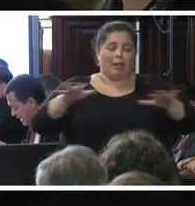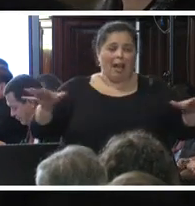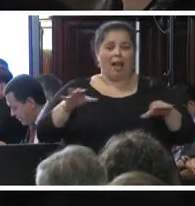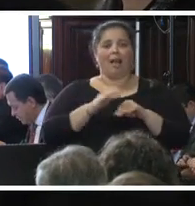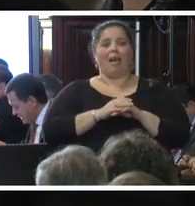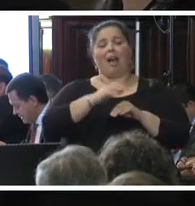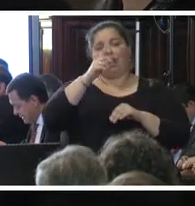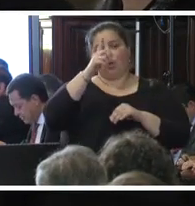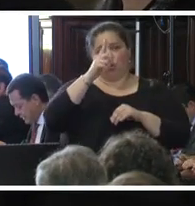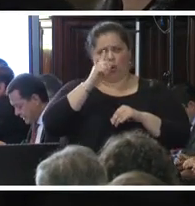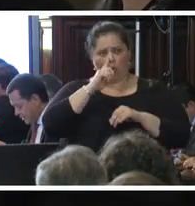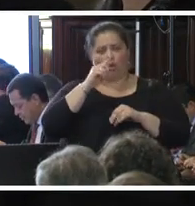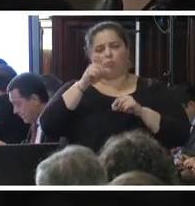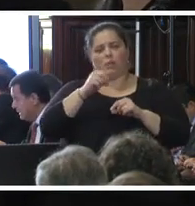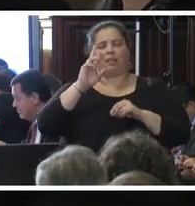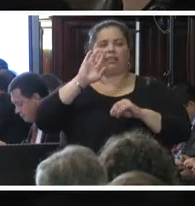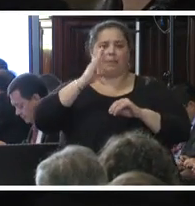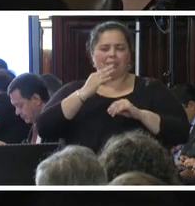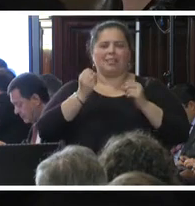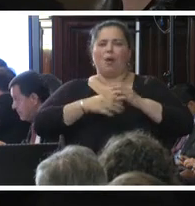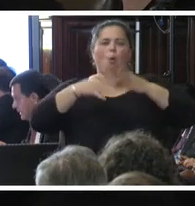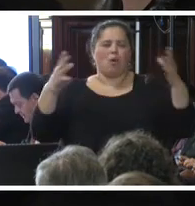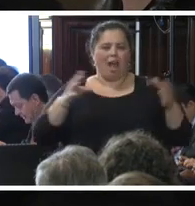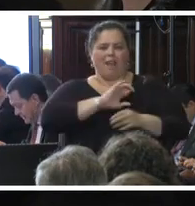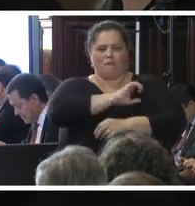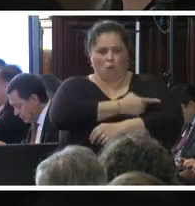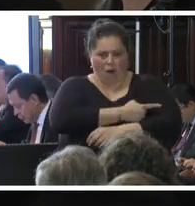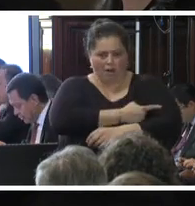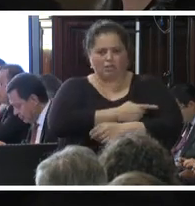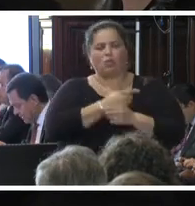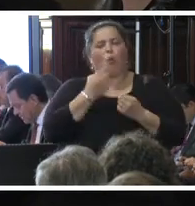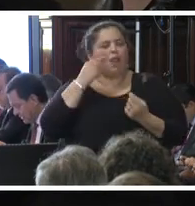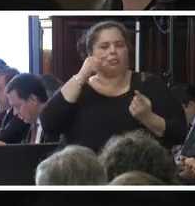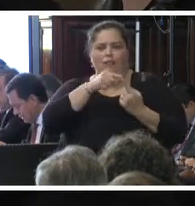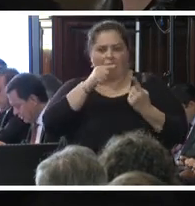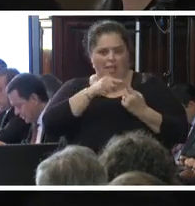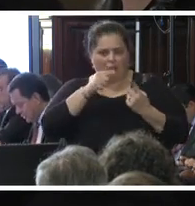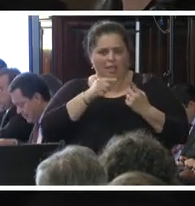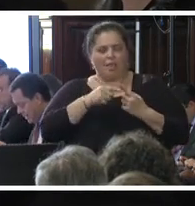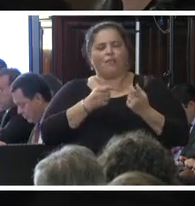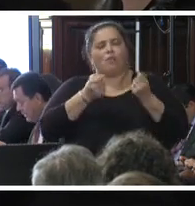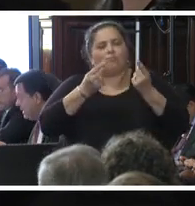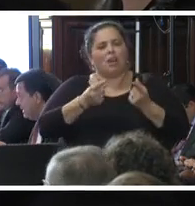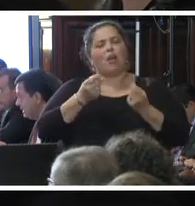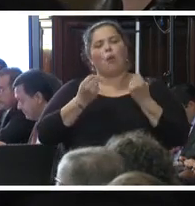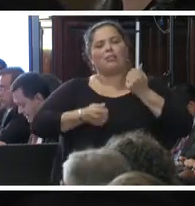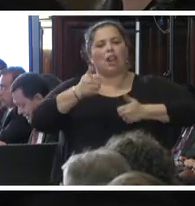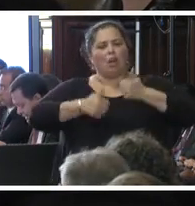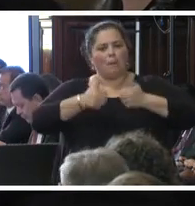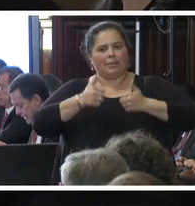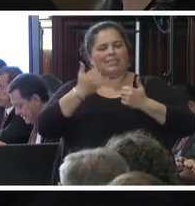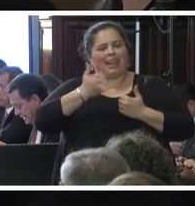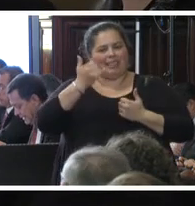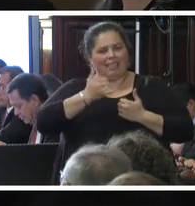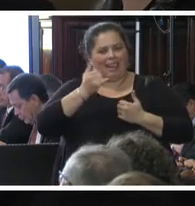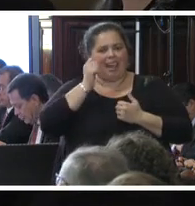un gran esfuerzo legislativo que tiene como objetivo establecer distribución de competencias entre los tres órdenes de gobierno, establecer el